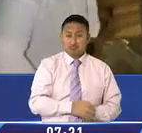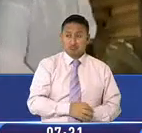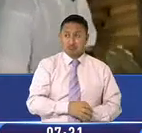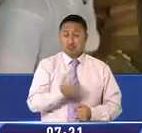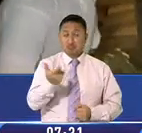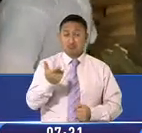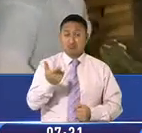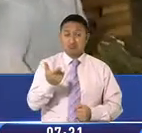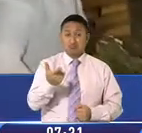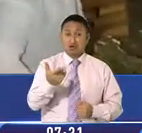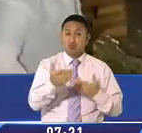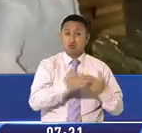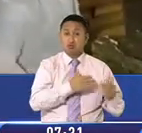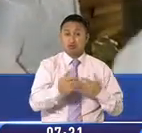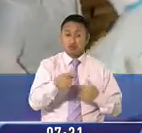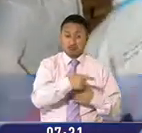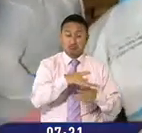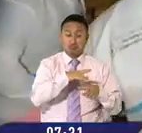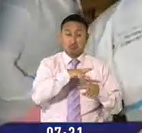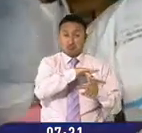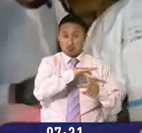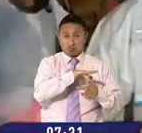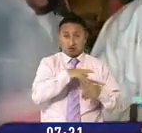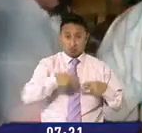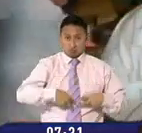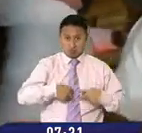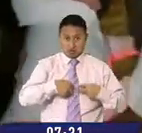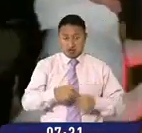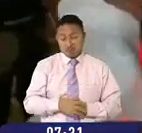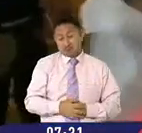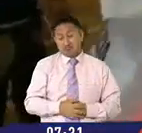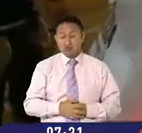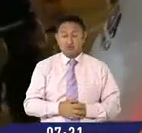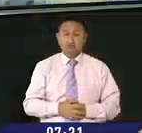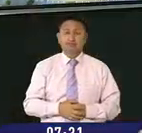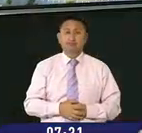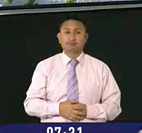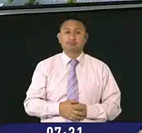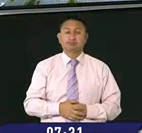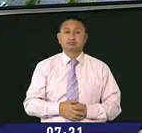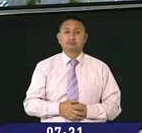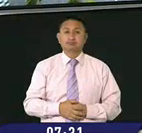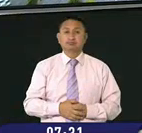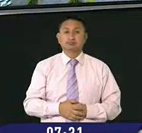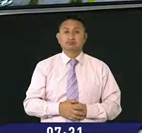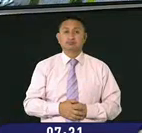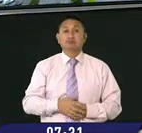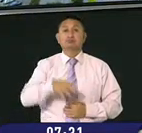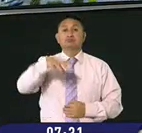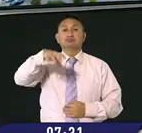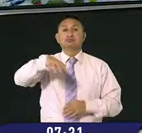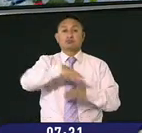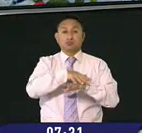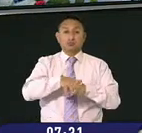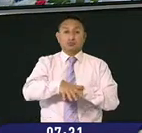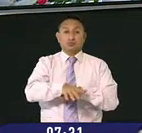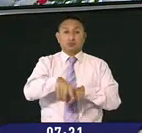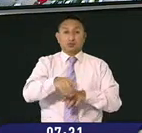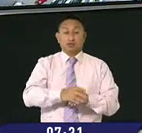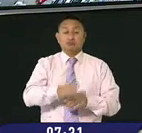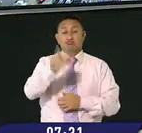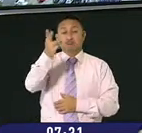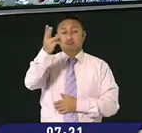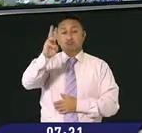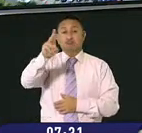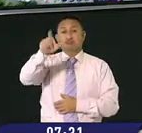a costa de sus vidas, informó Richard Ceballos. Y la provincia de Los Ríos suma